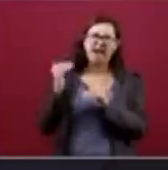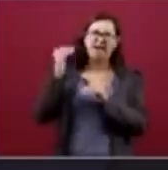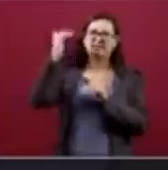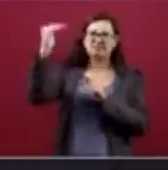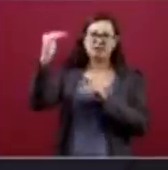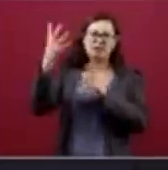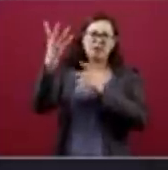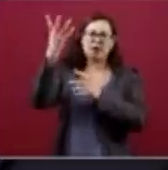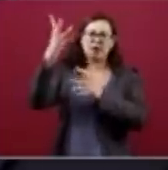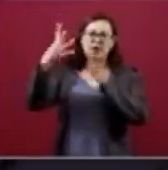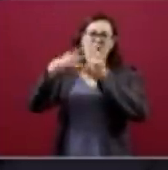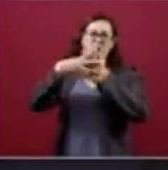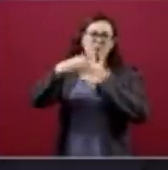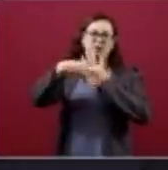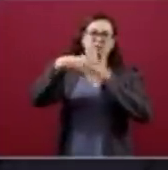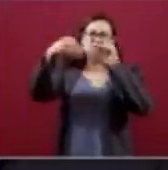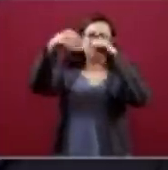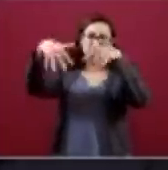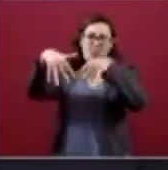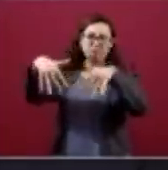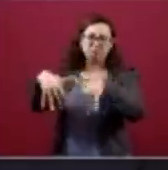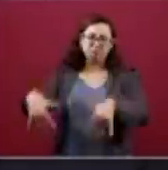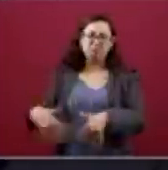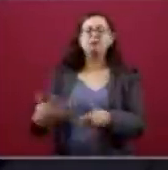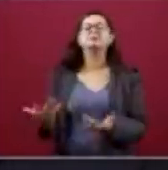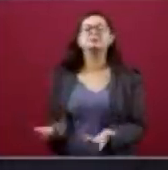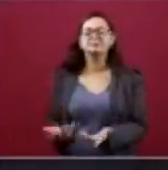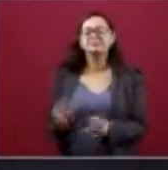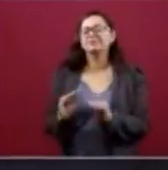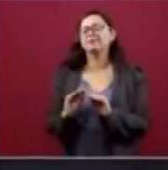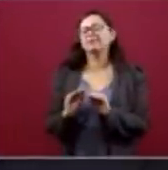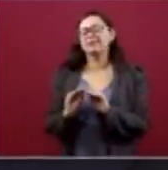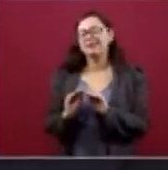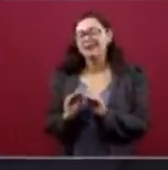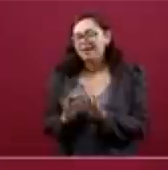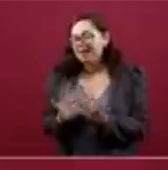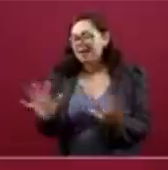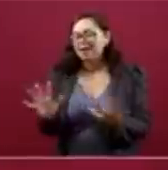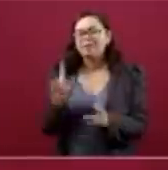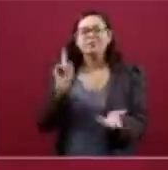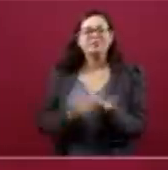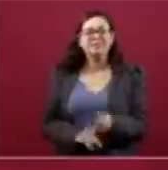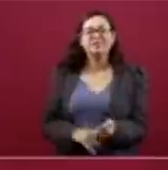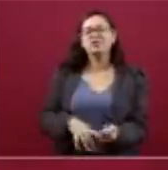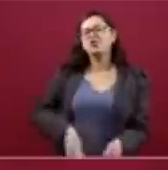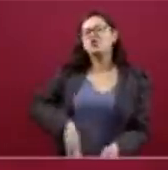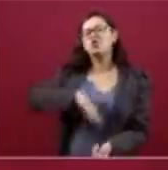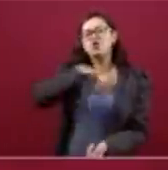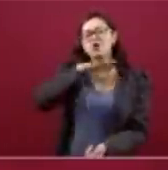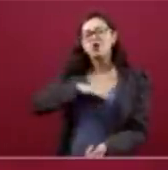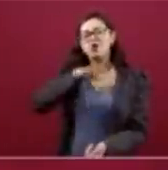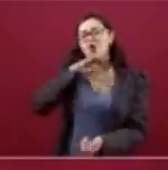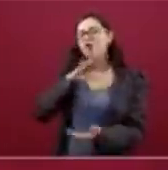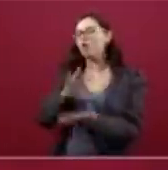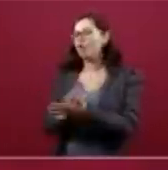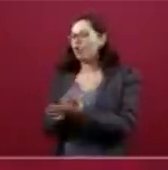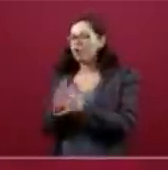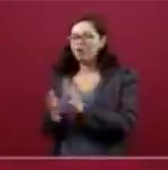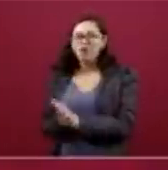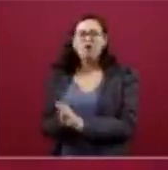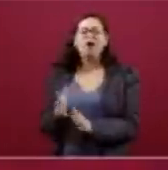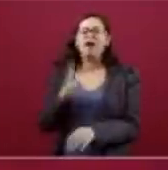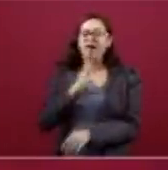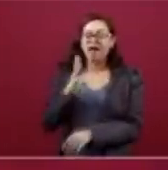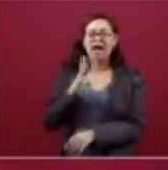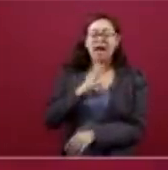Entonces, claro que hay complicidad, hay omisión, porque si se es honesto, si el de